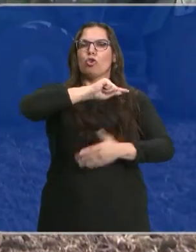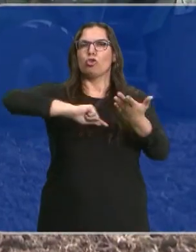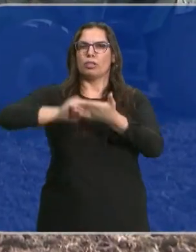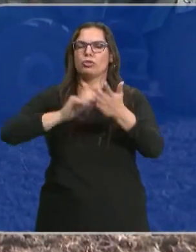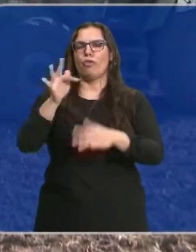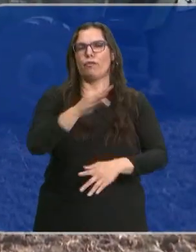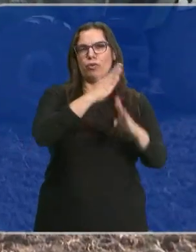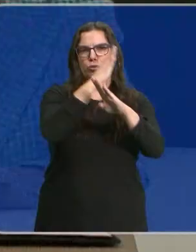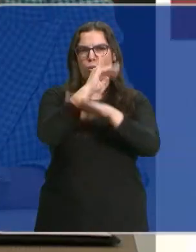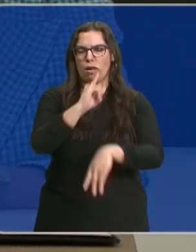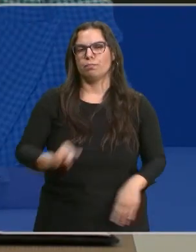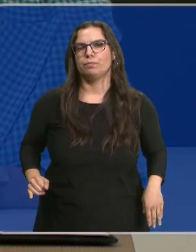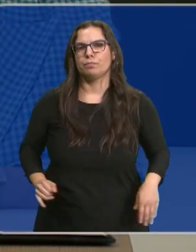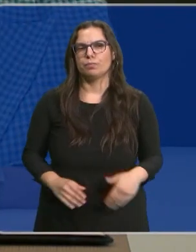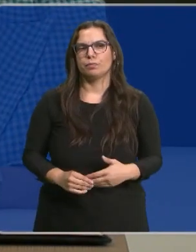discontinuo.